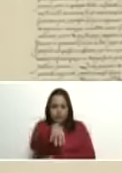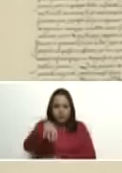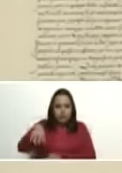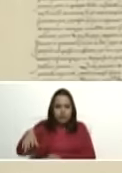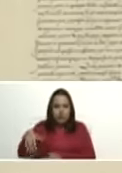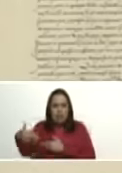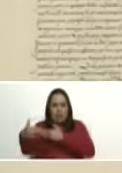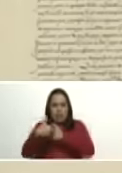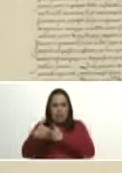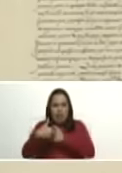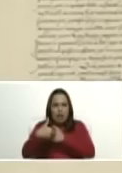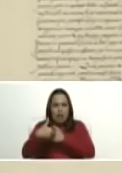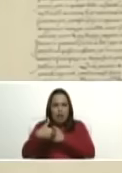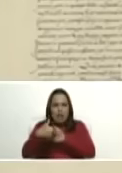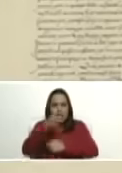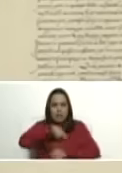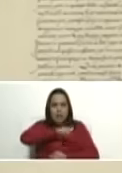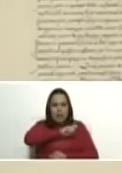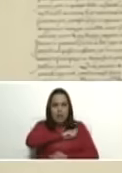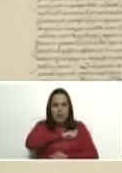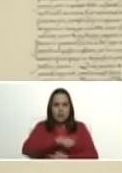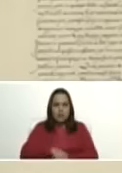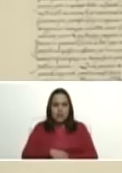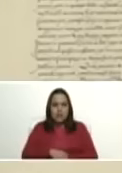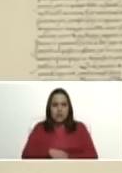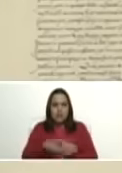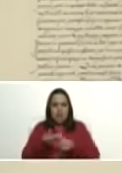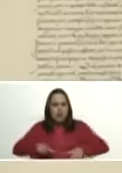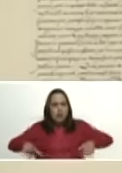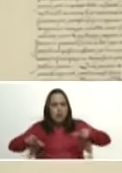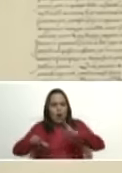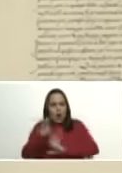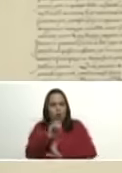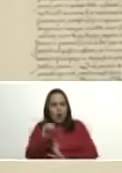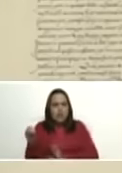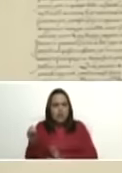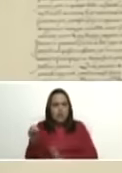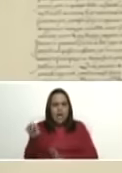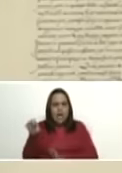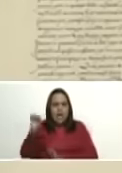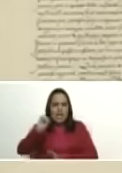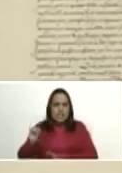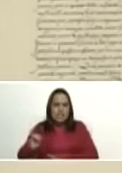hostiles contra España en la ribera oriental